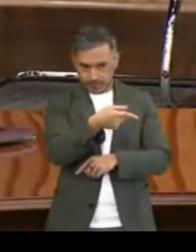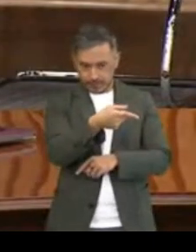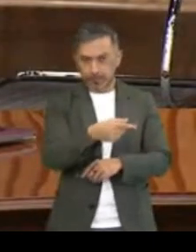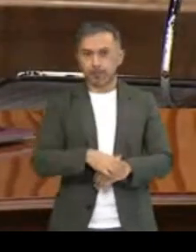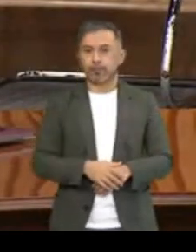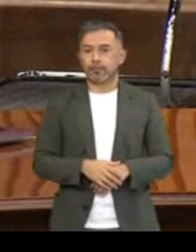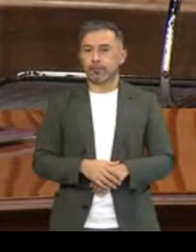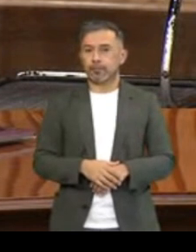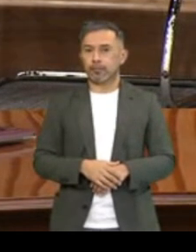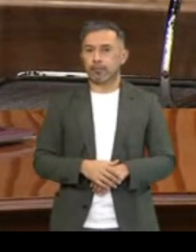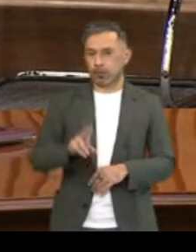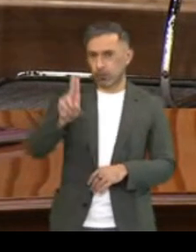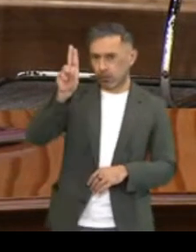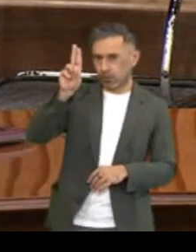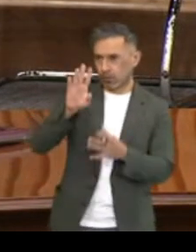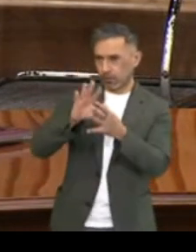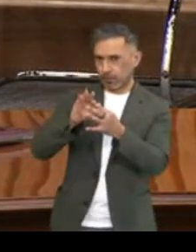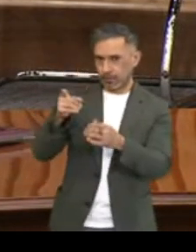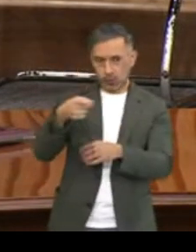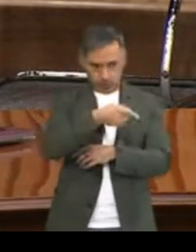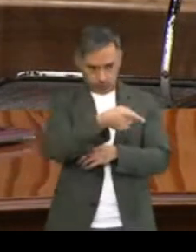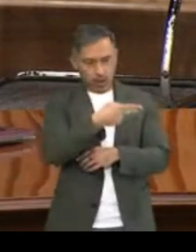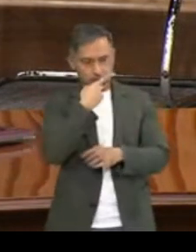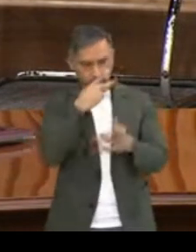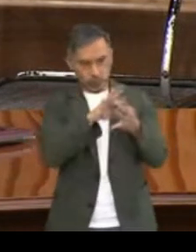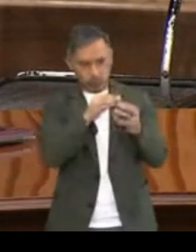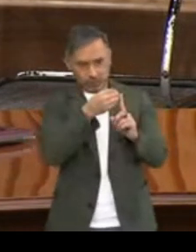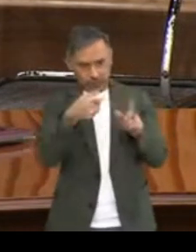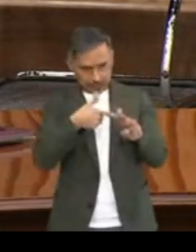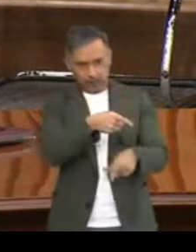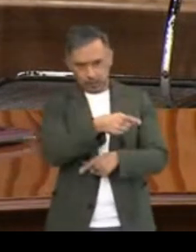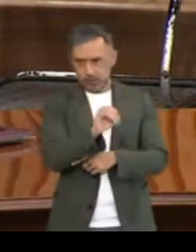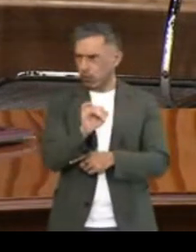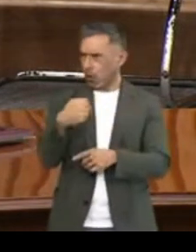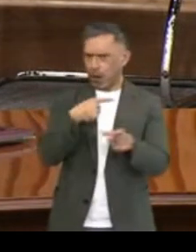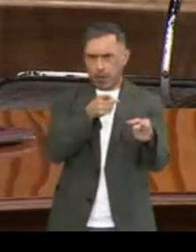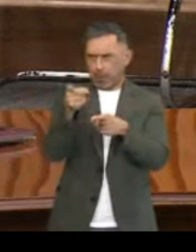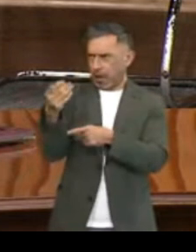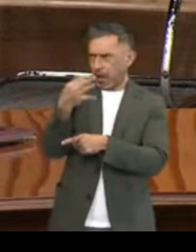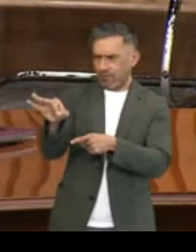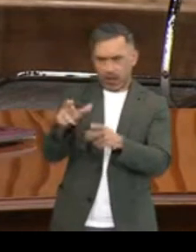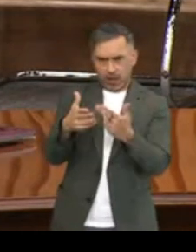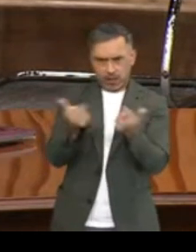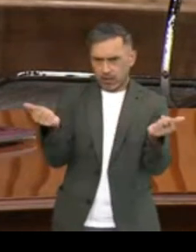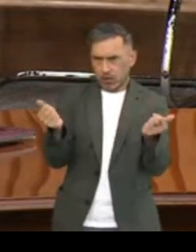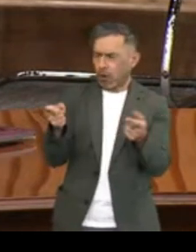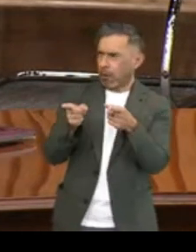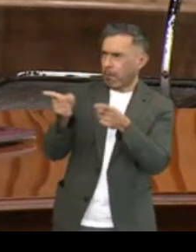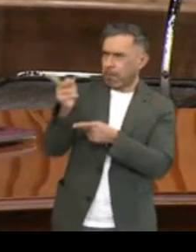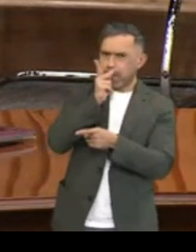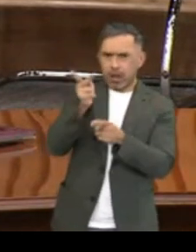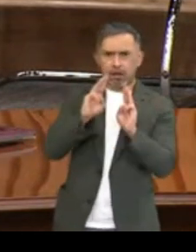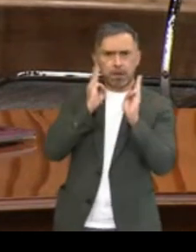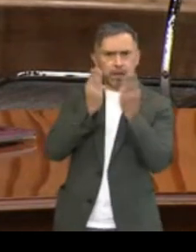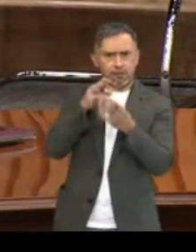Hay una moción, consejero. Continúe con su intervención. Yo con mucho gusto continúo. No he ofendido a nadie. Hablar de la mafia electoral es algo